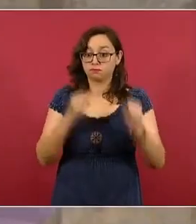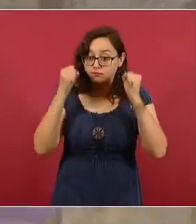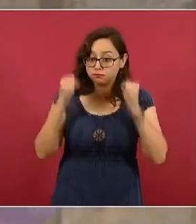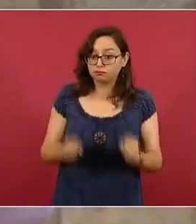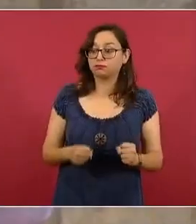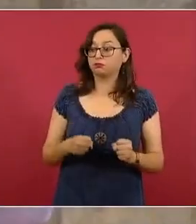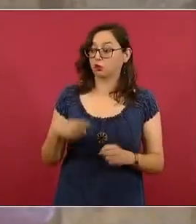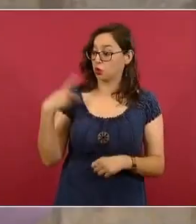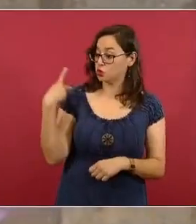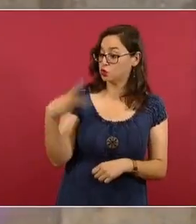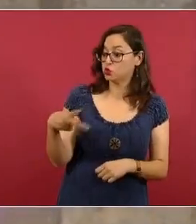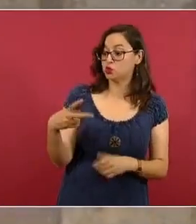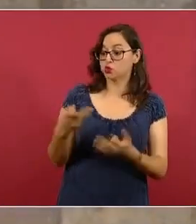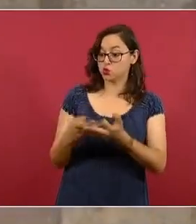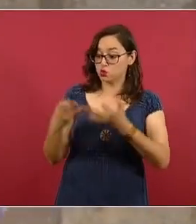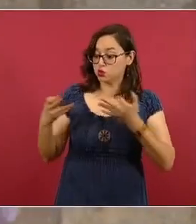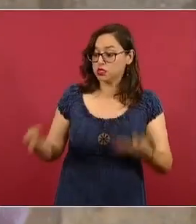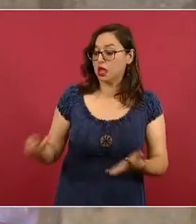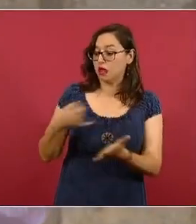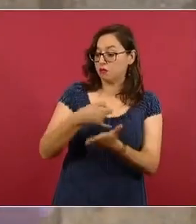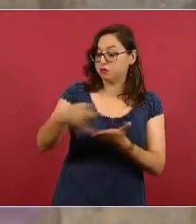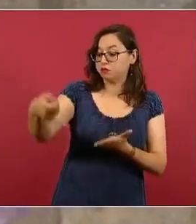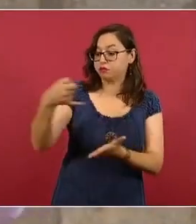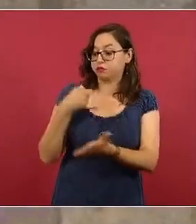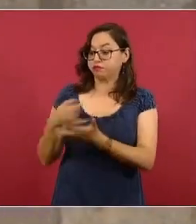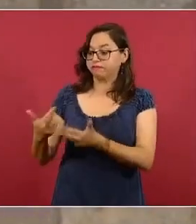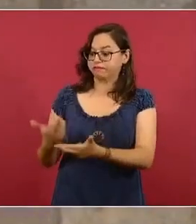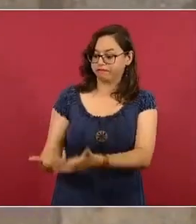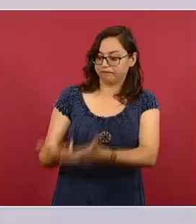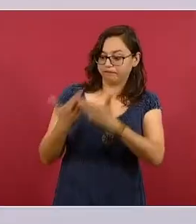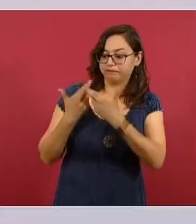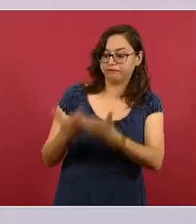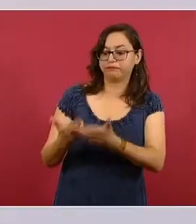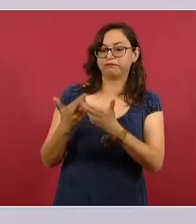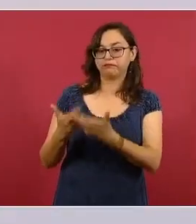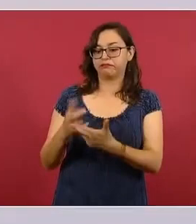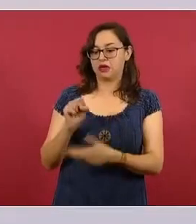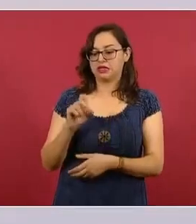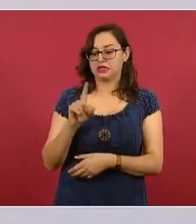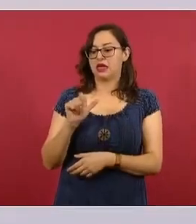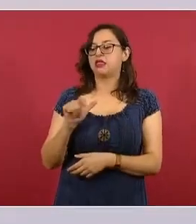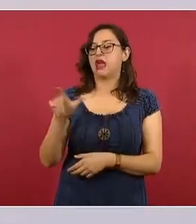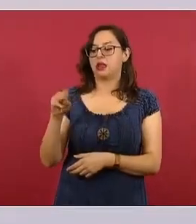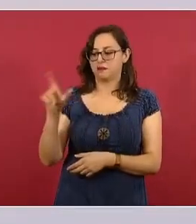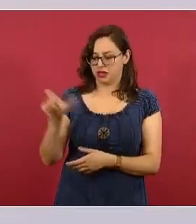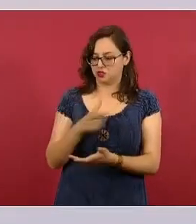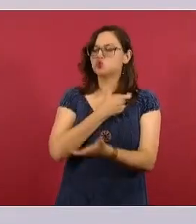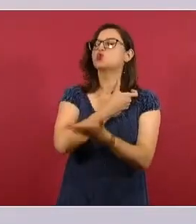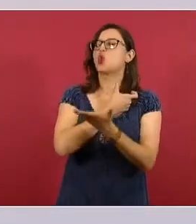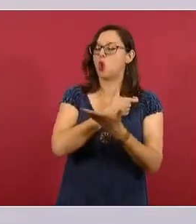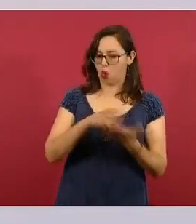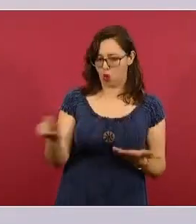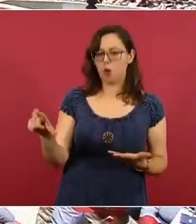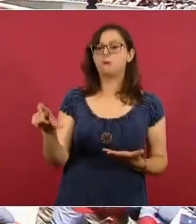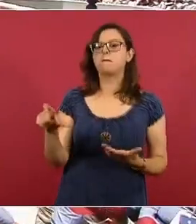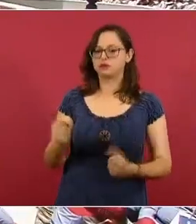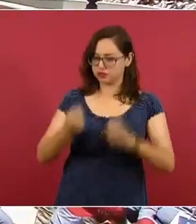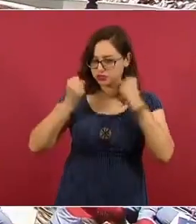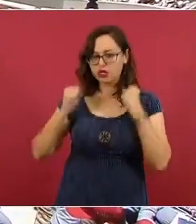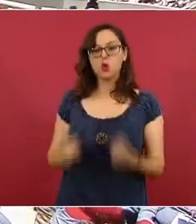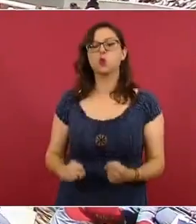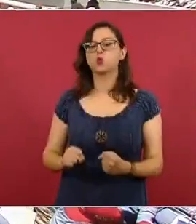que lo que requiere de maíz o frijol, Segalmex lo compra a precio de garantías. Y en esa